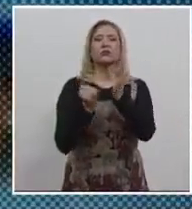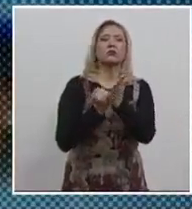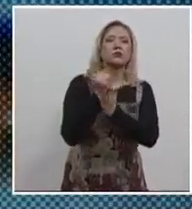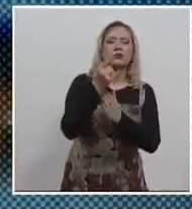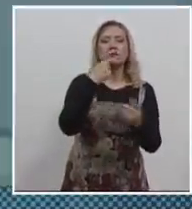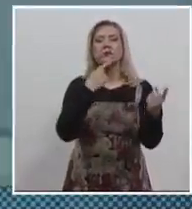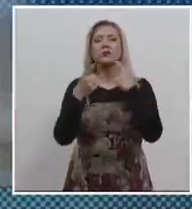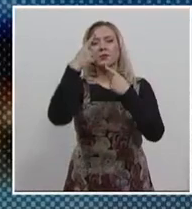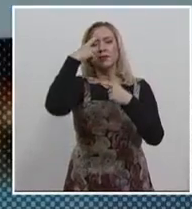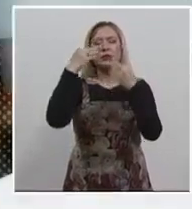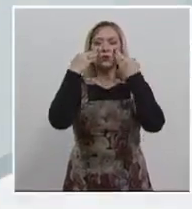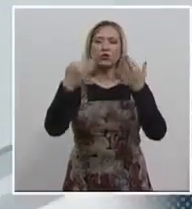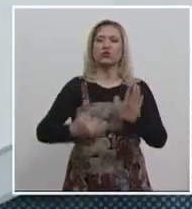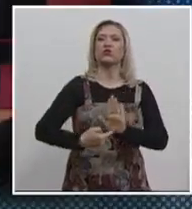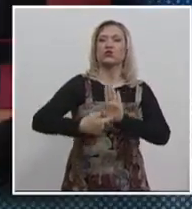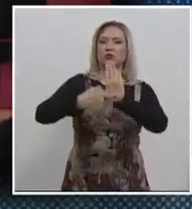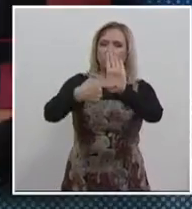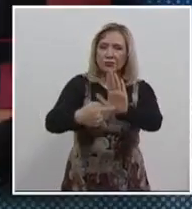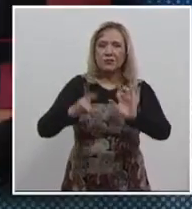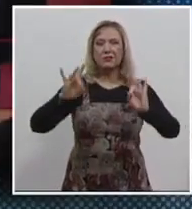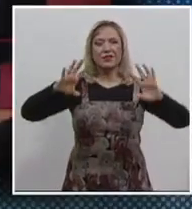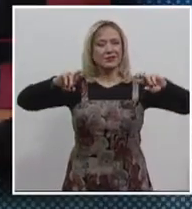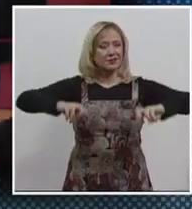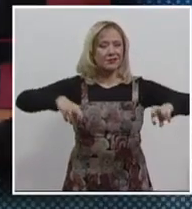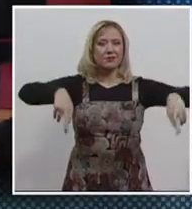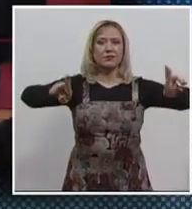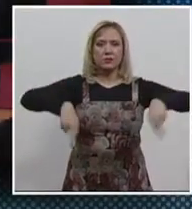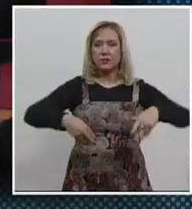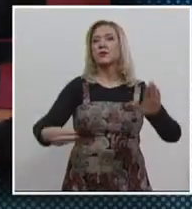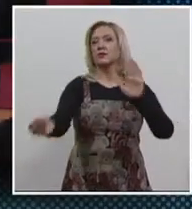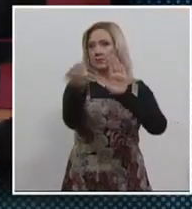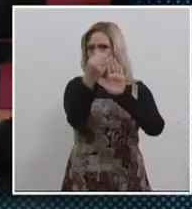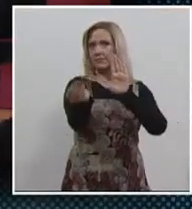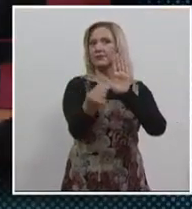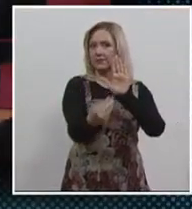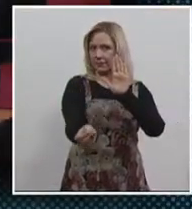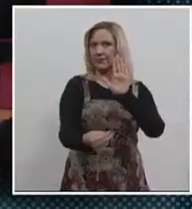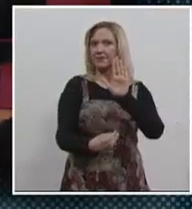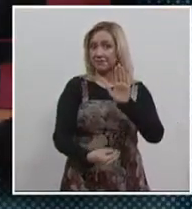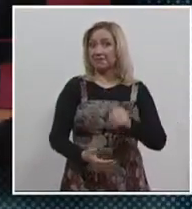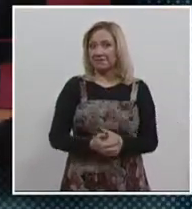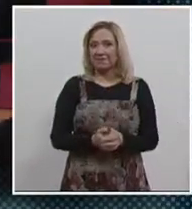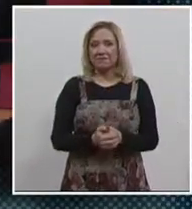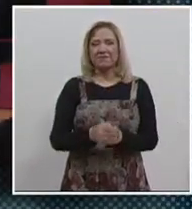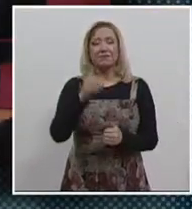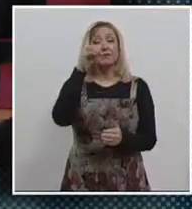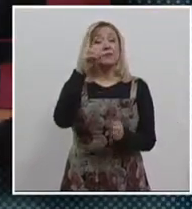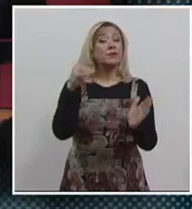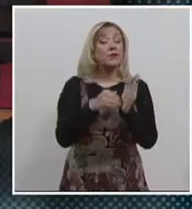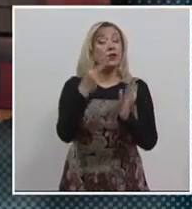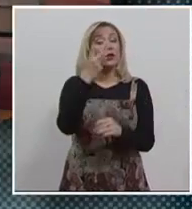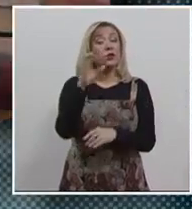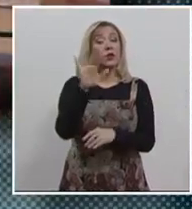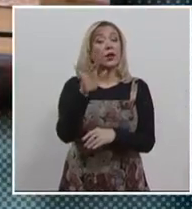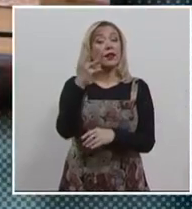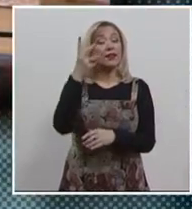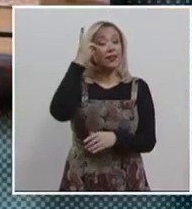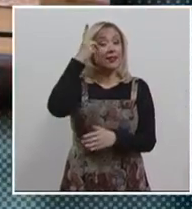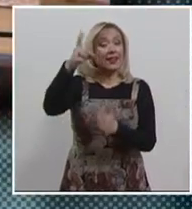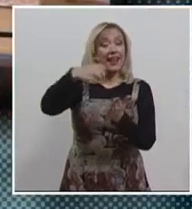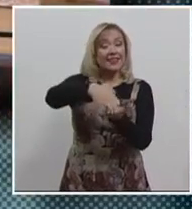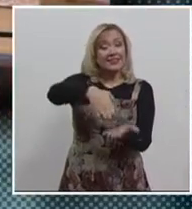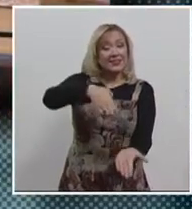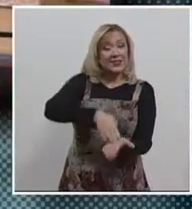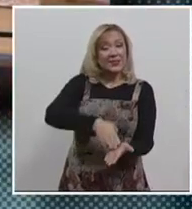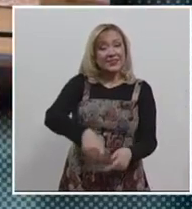de transparencia. El Poder Judicial del Estado de México entregó 1,253 títulos de propiedad y